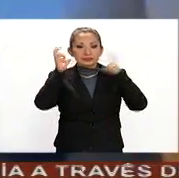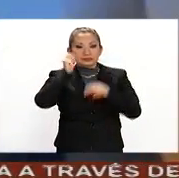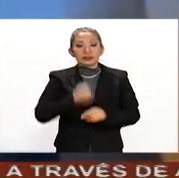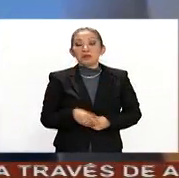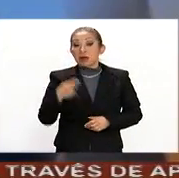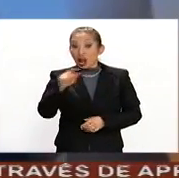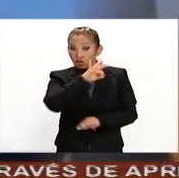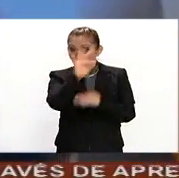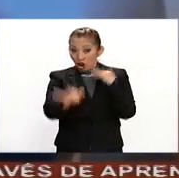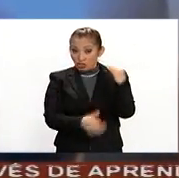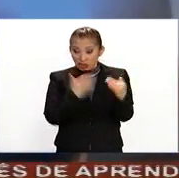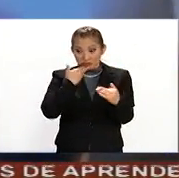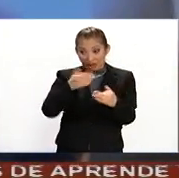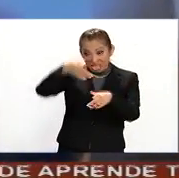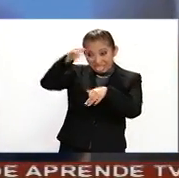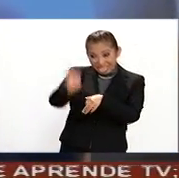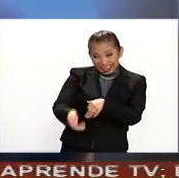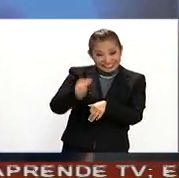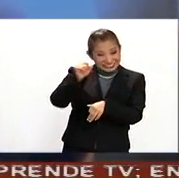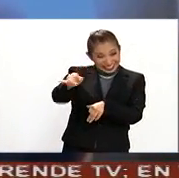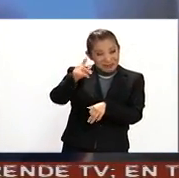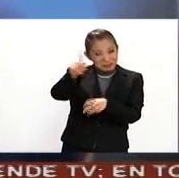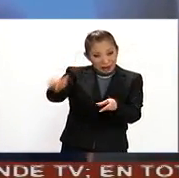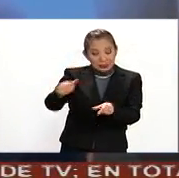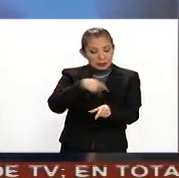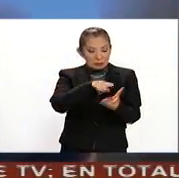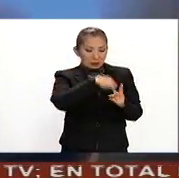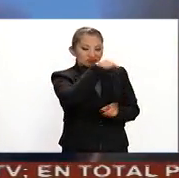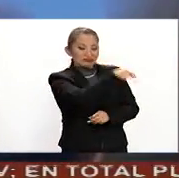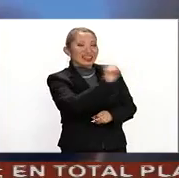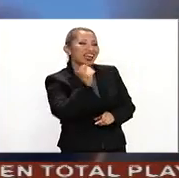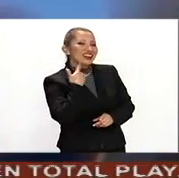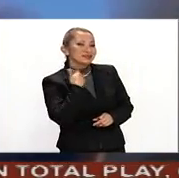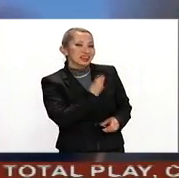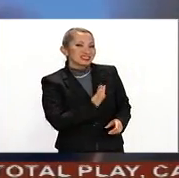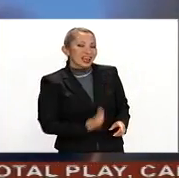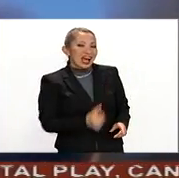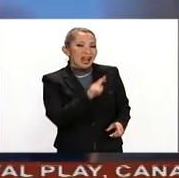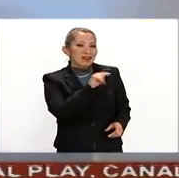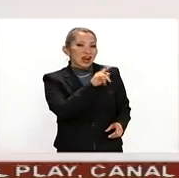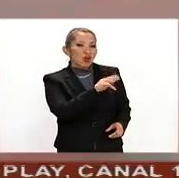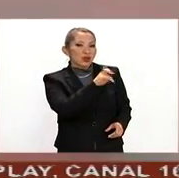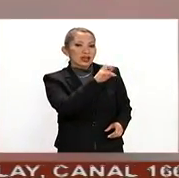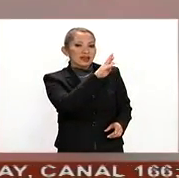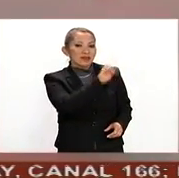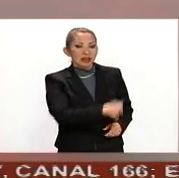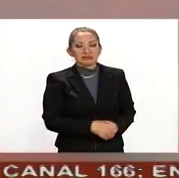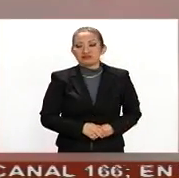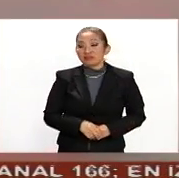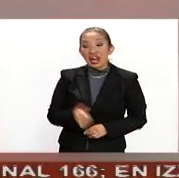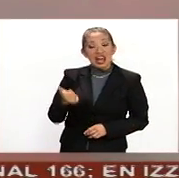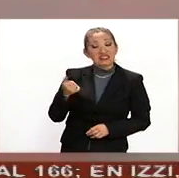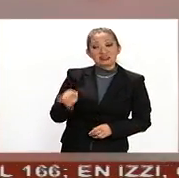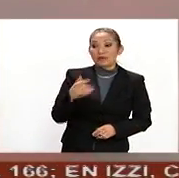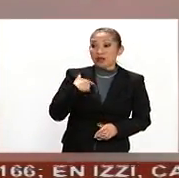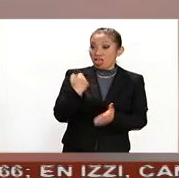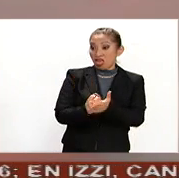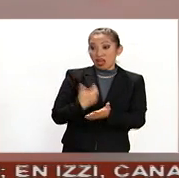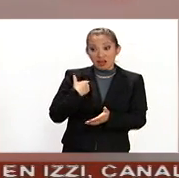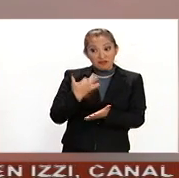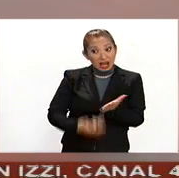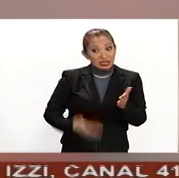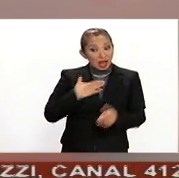Pero no todos están alineados con esta postura de paz, empezando por el expresidente Álvaro Uribe. Paz sí, pero sin impunidad.